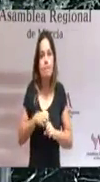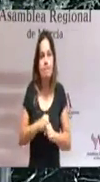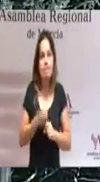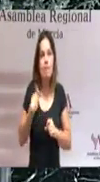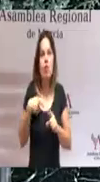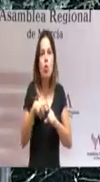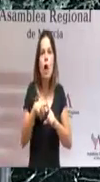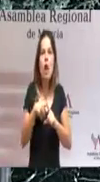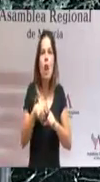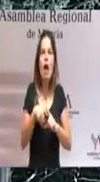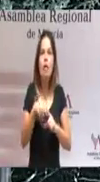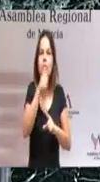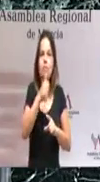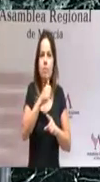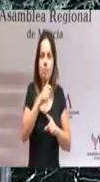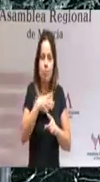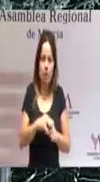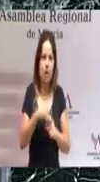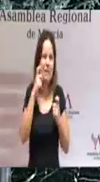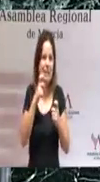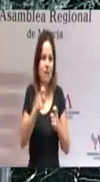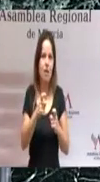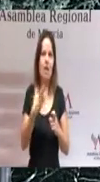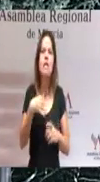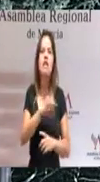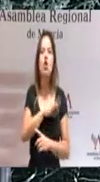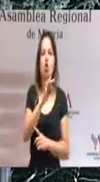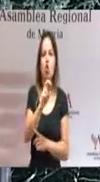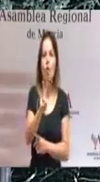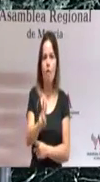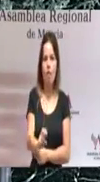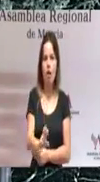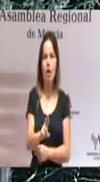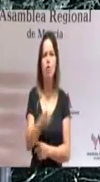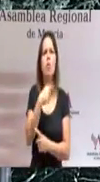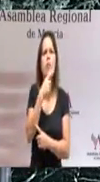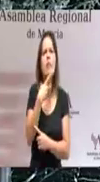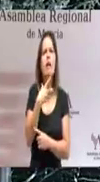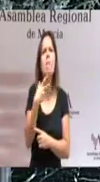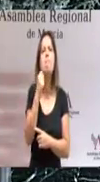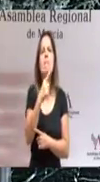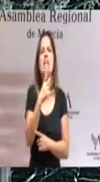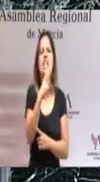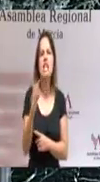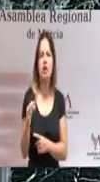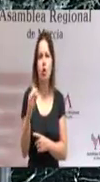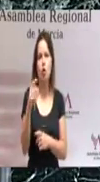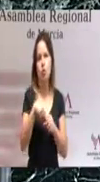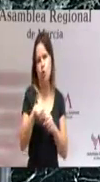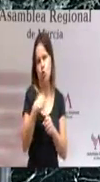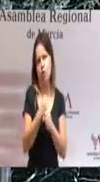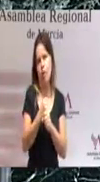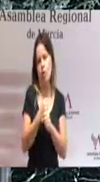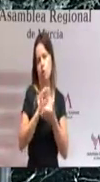incontinencia es a veces tratable. Señor Tobar, dice usted que se han perdido 1.500 puestos de trabajo en el Servicio Murciano de